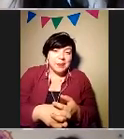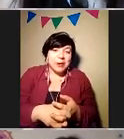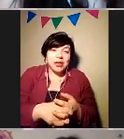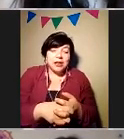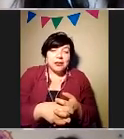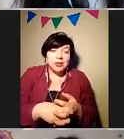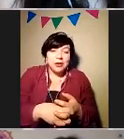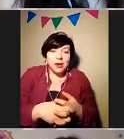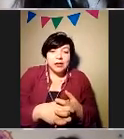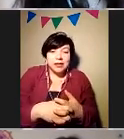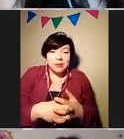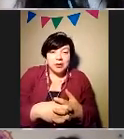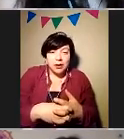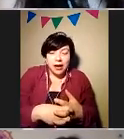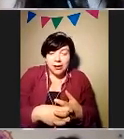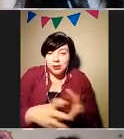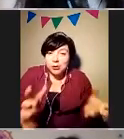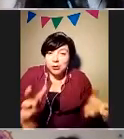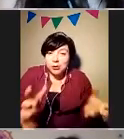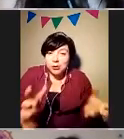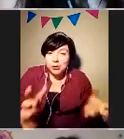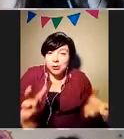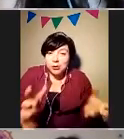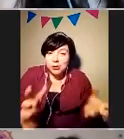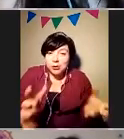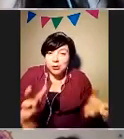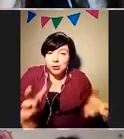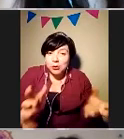pero que en el fondo a lo que están llamando es a